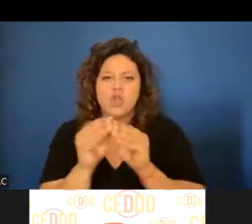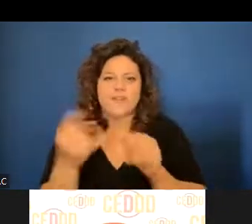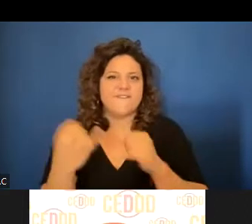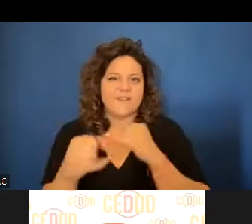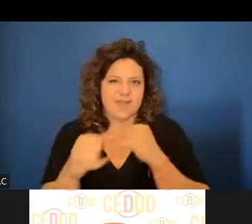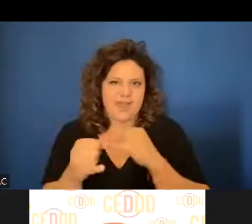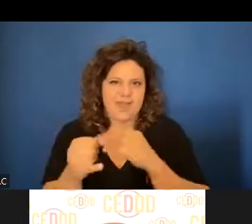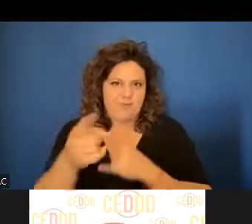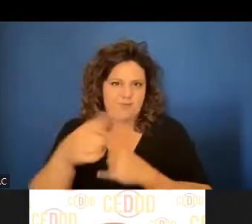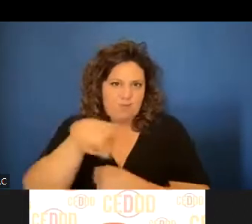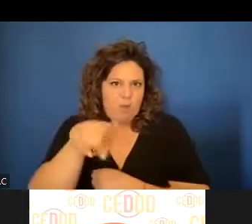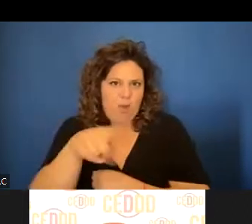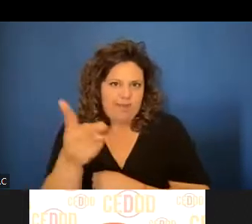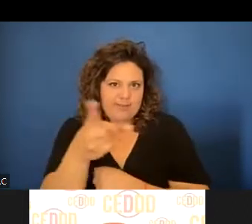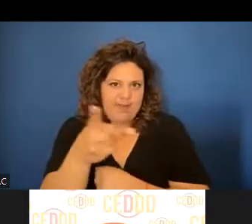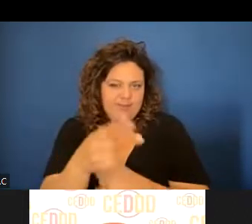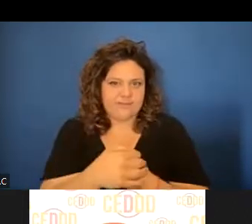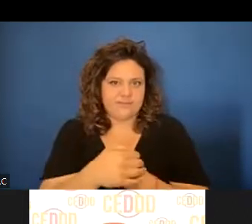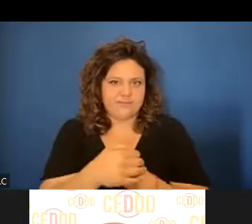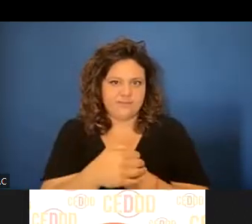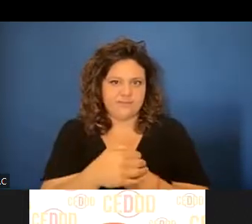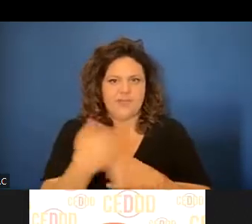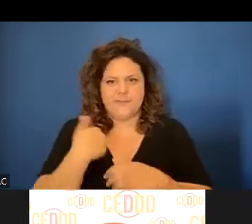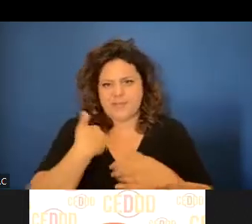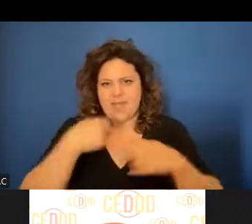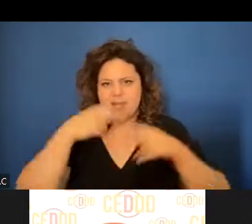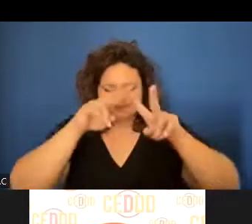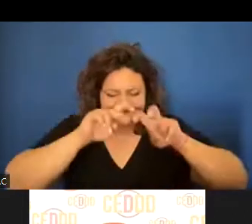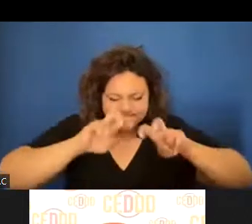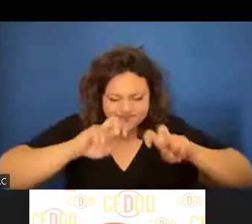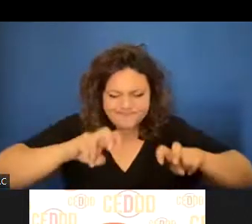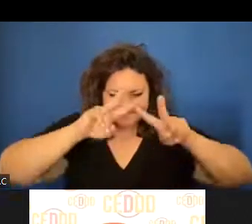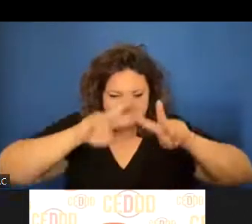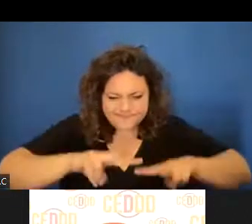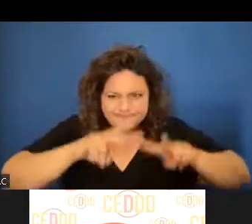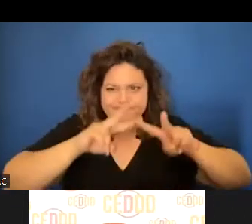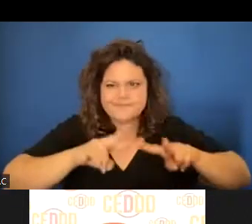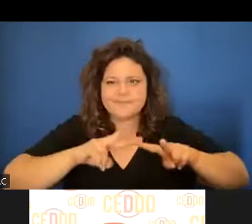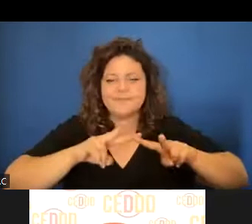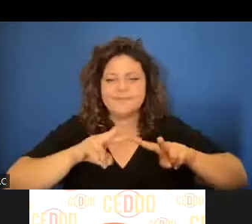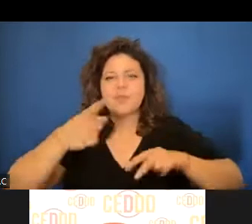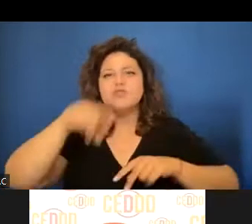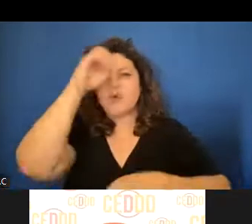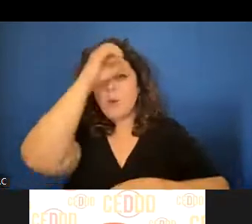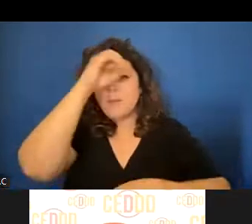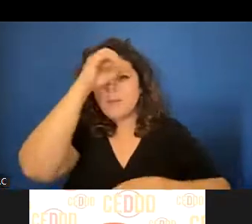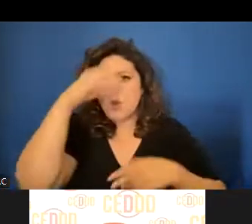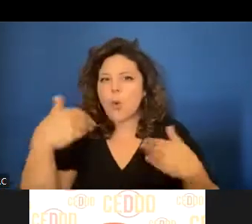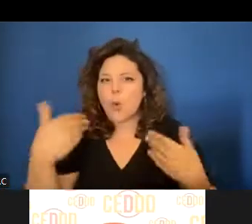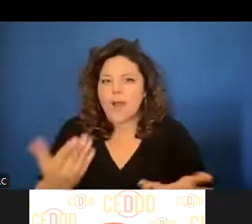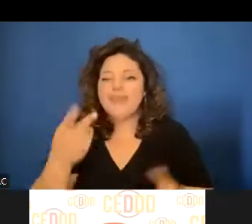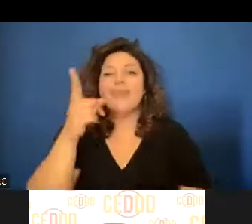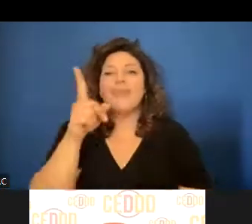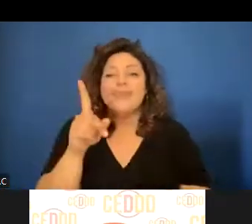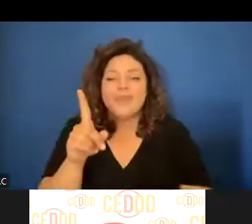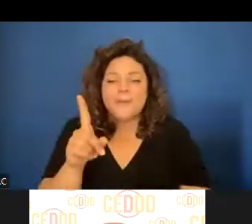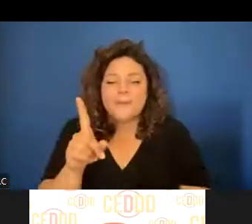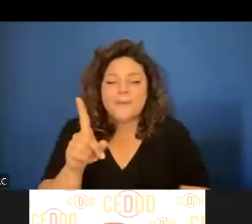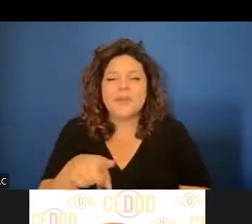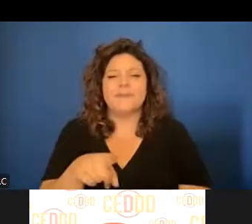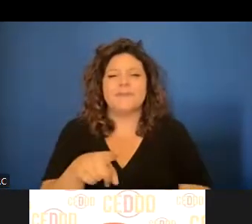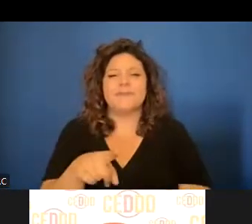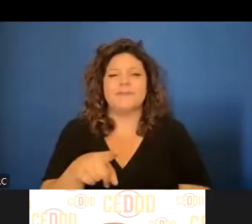discriminación, predeterminar pruebas para luego poder usarlas. Porque evidentemente cuando la relación laboral acaba o